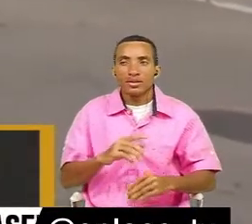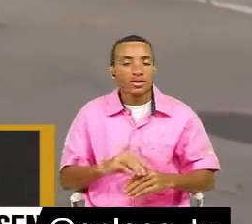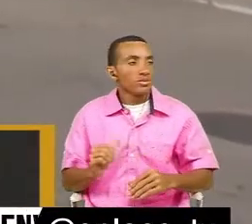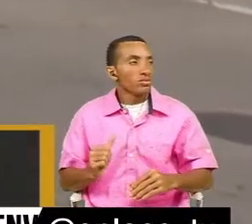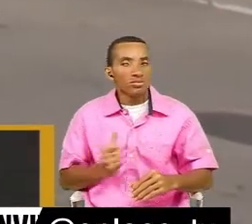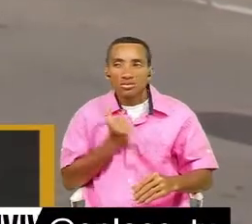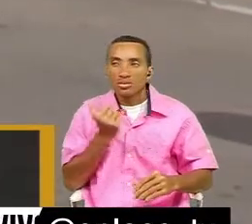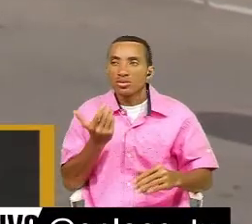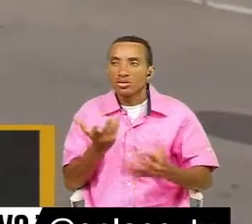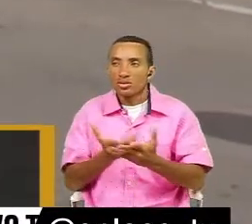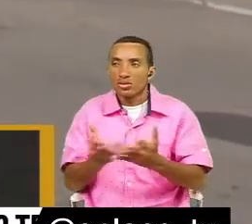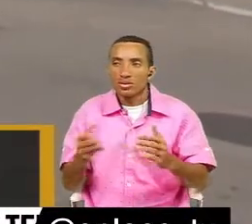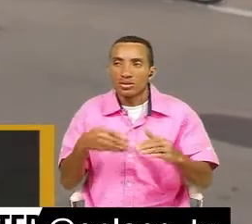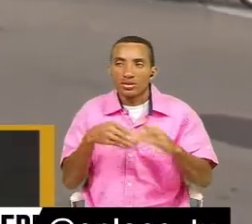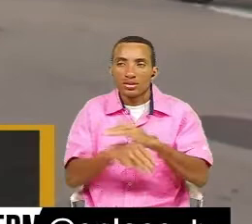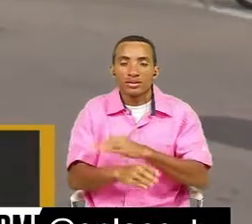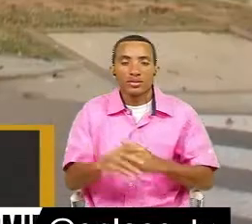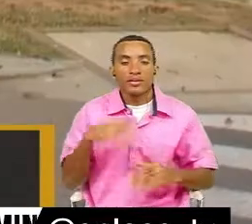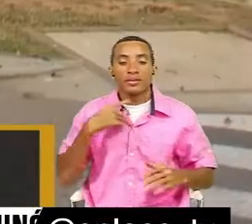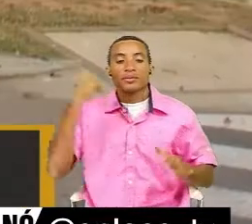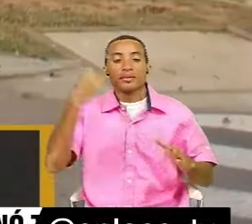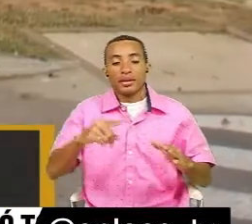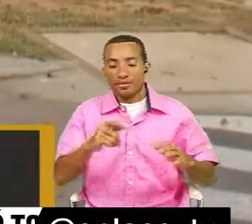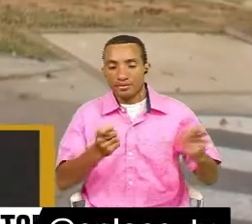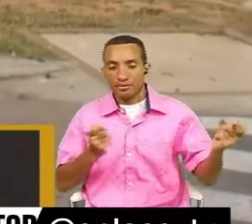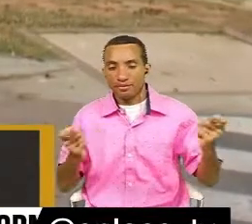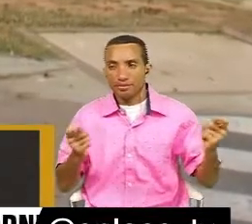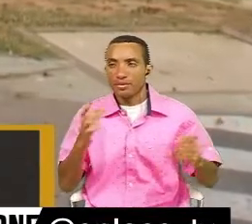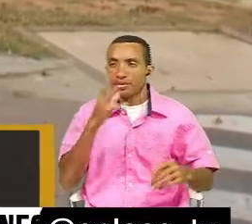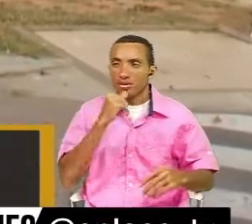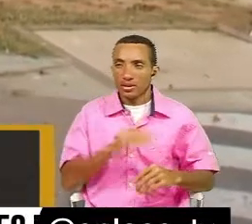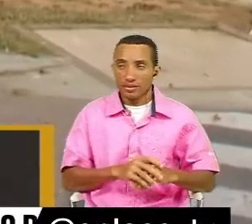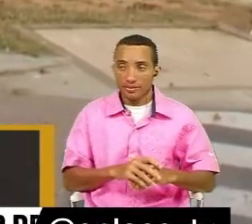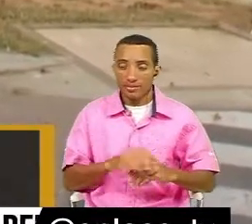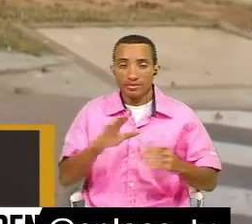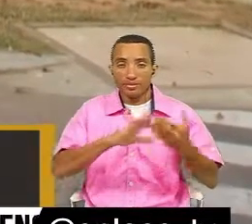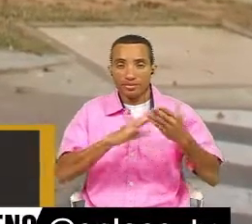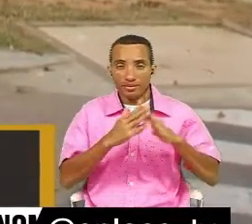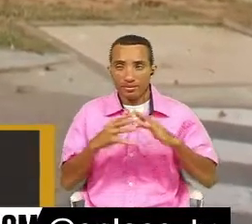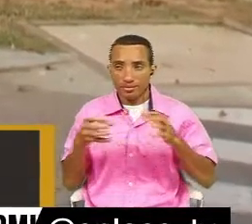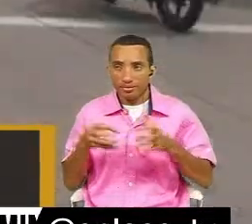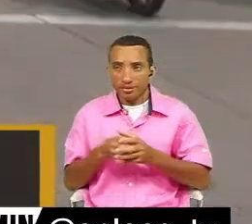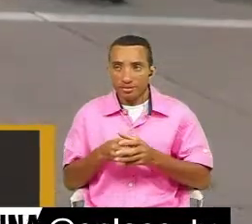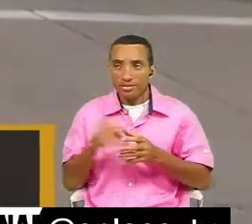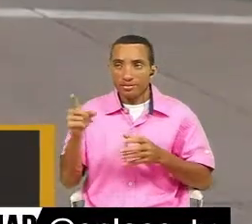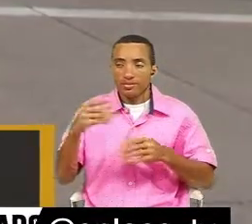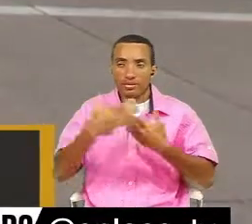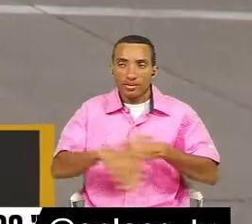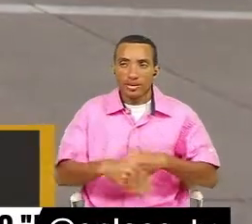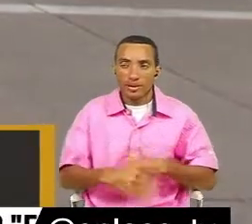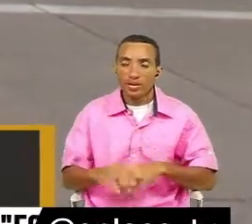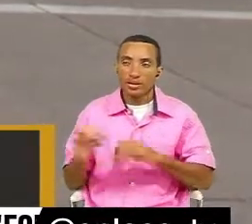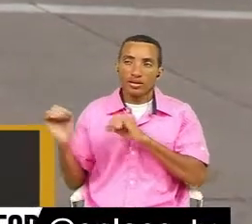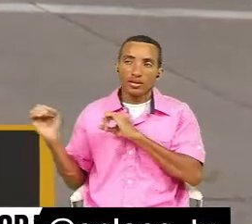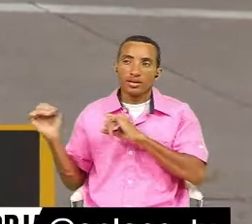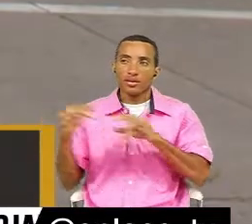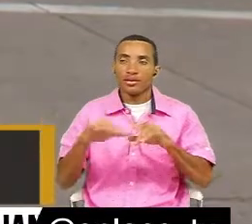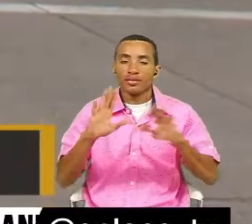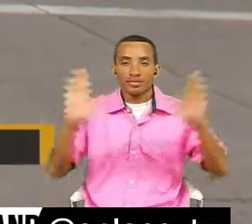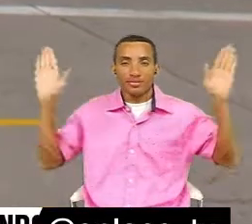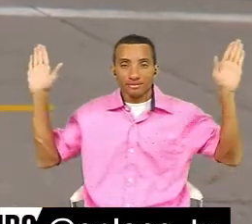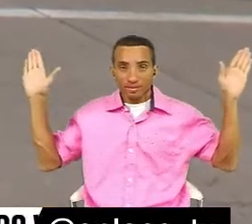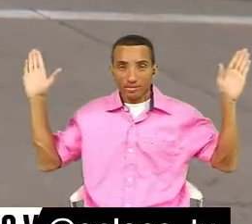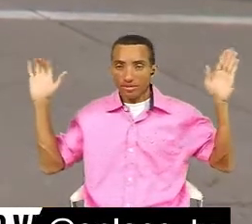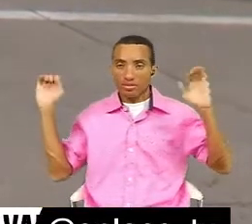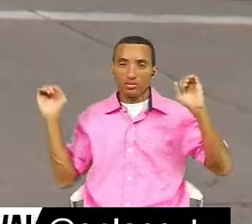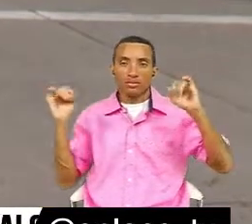establecimientos comerciales sin que haya autoridad que los controle. Para la Junta de Acción Comunal la situación se originó cuando los habitantes de calle se desplazaron del sector del Cristo Petrolero a la